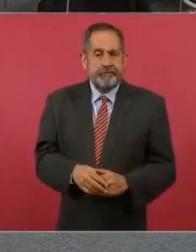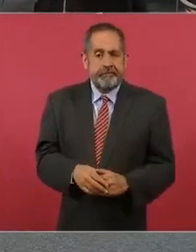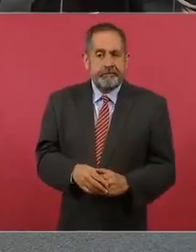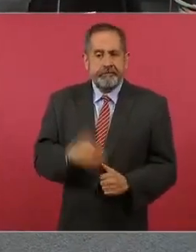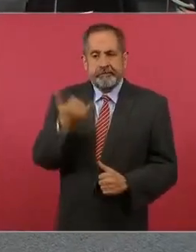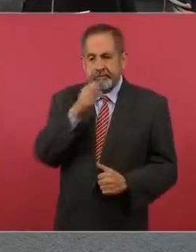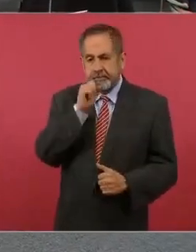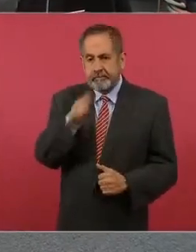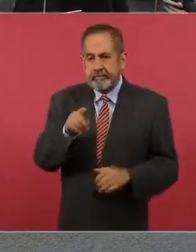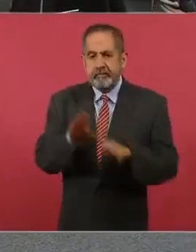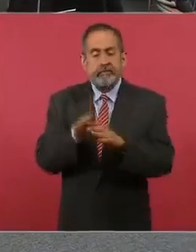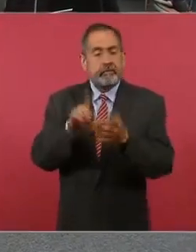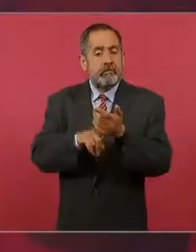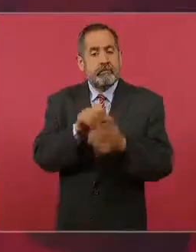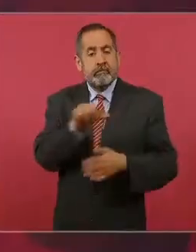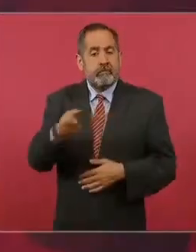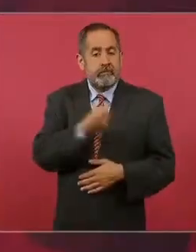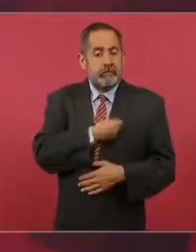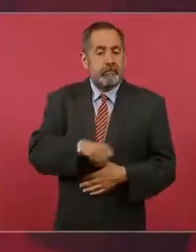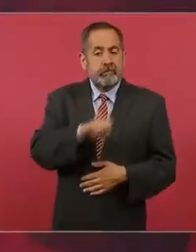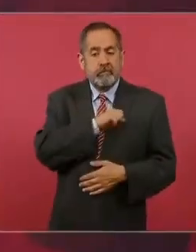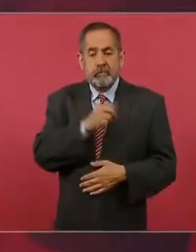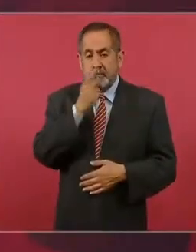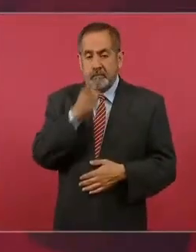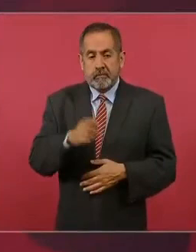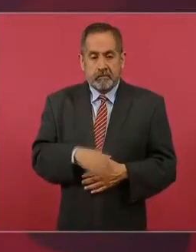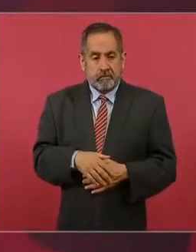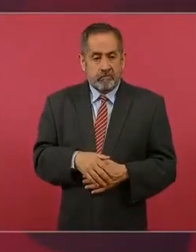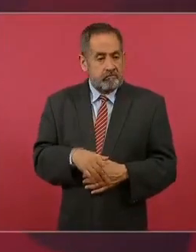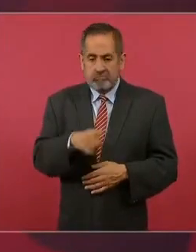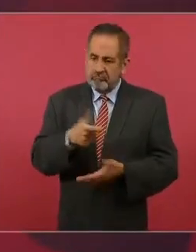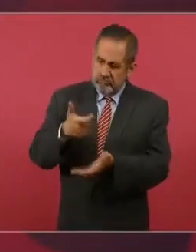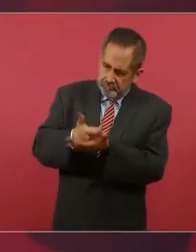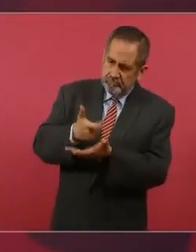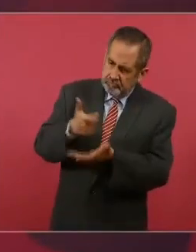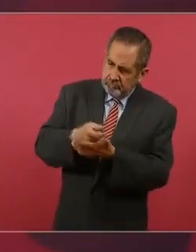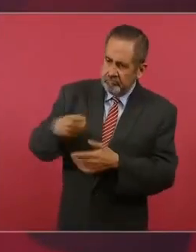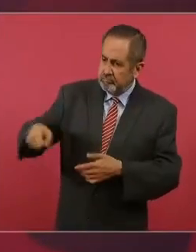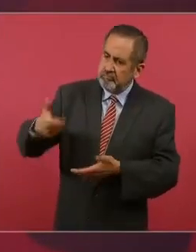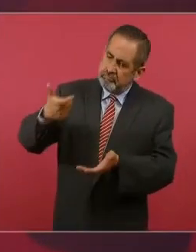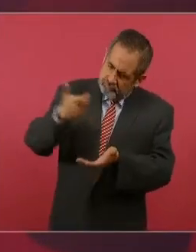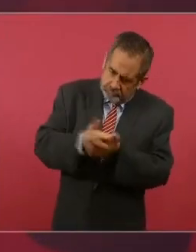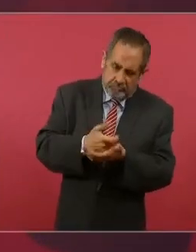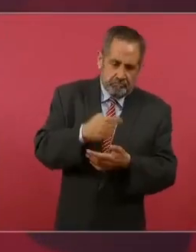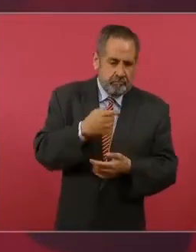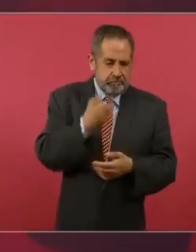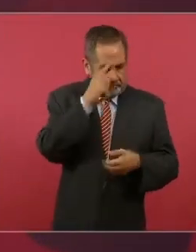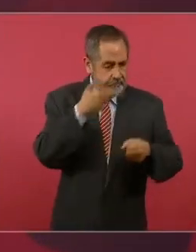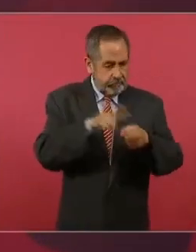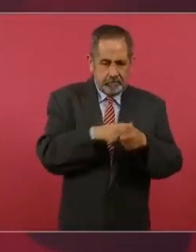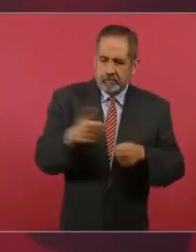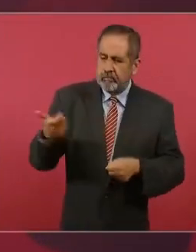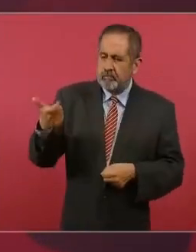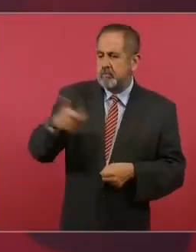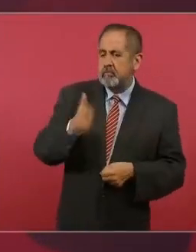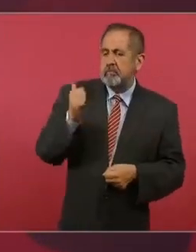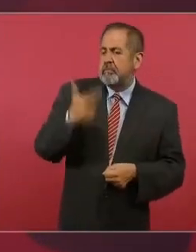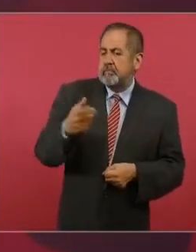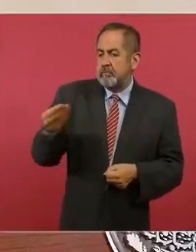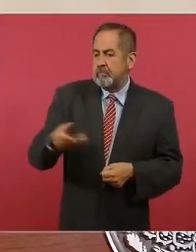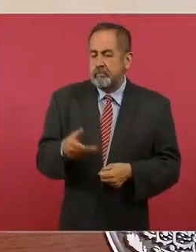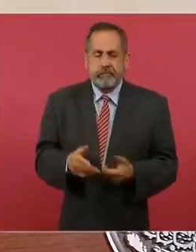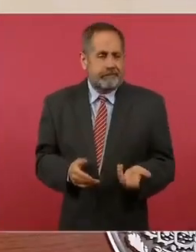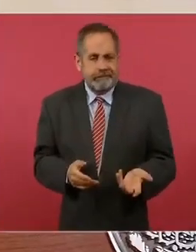y en el caso de la salud dicen, no, tiene que haber cuota de recuperación, pero